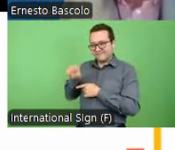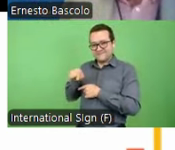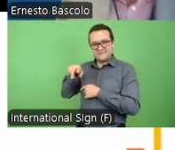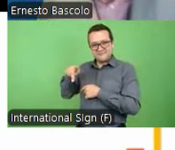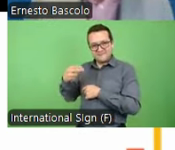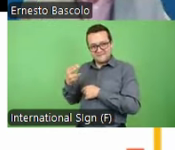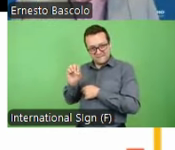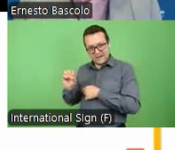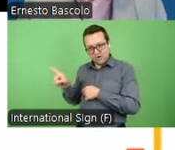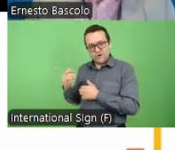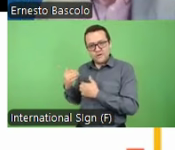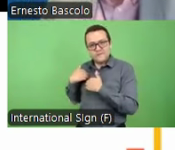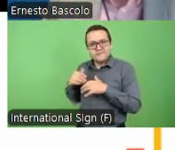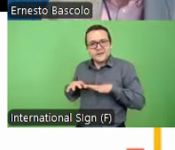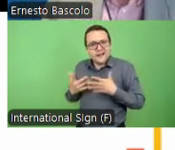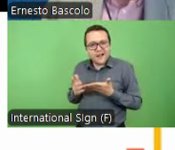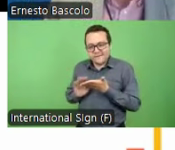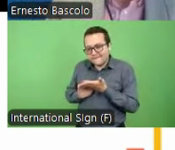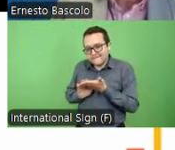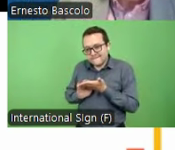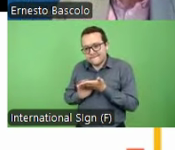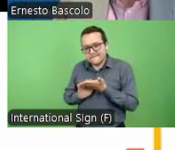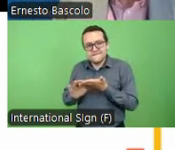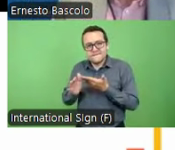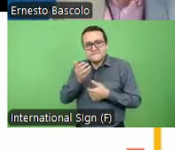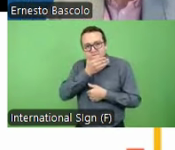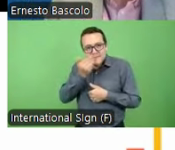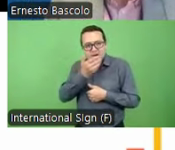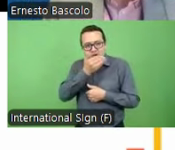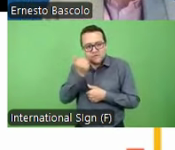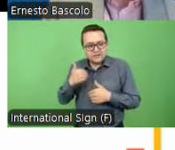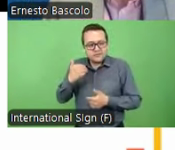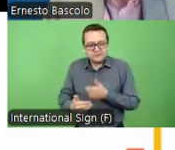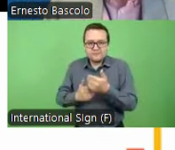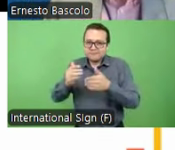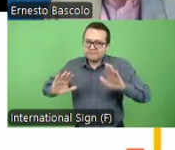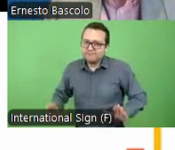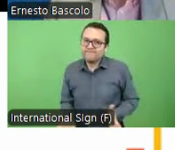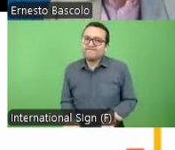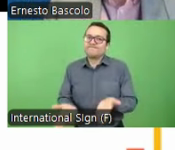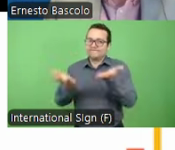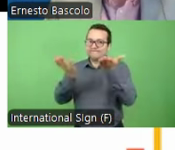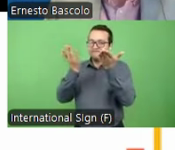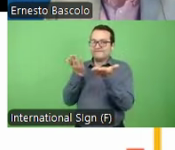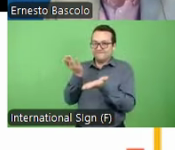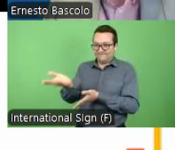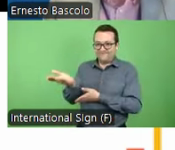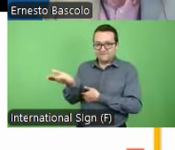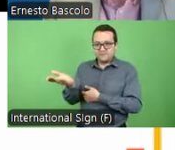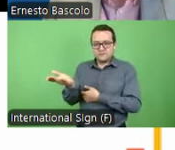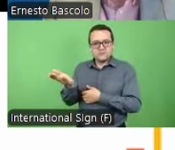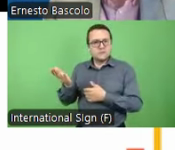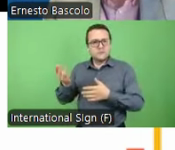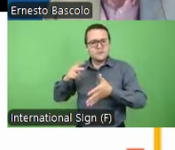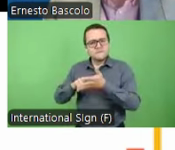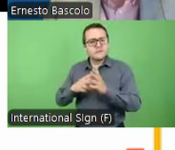muy pour efectivas, améliorer de manière muy efficace et claras de en manière términos très de claire mejorar las condiciones de